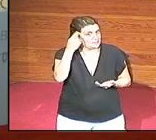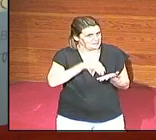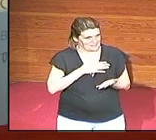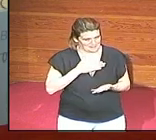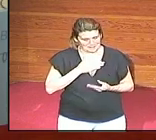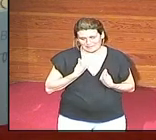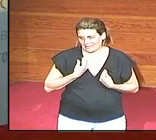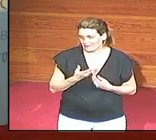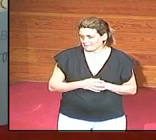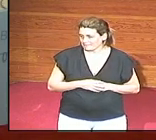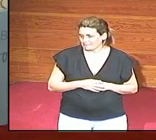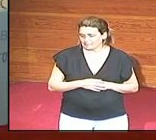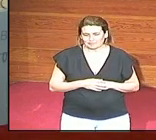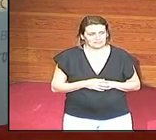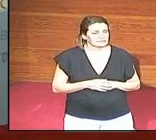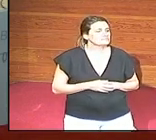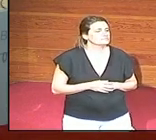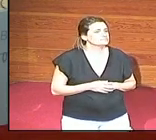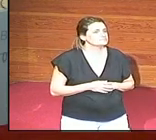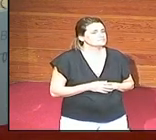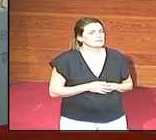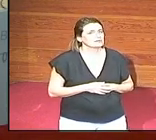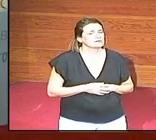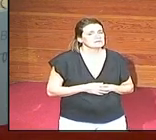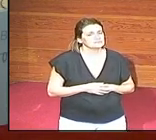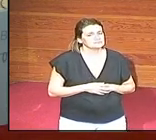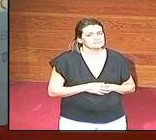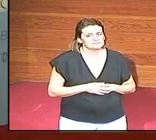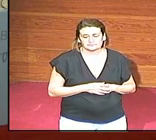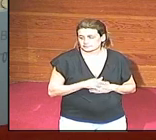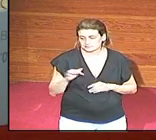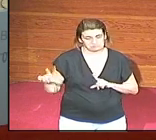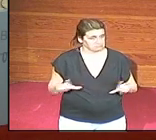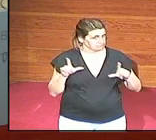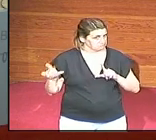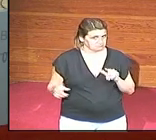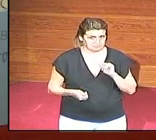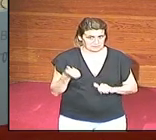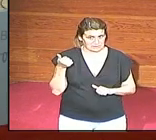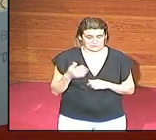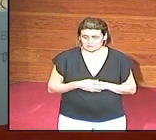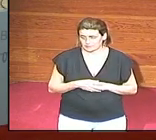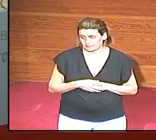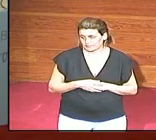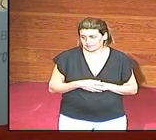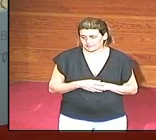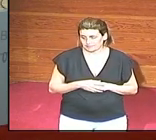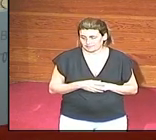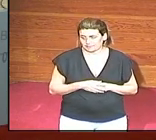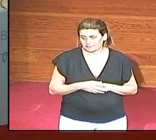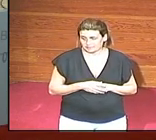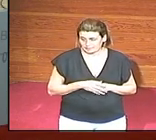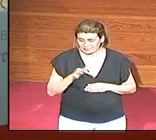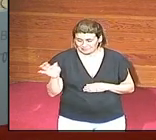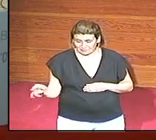Nada, imágenes. también. Pues esto